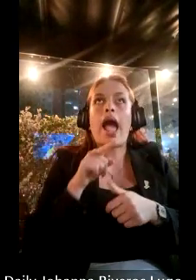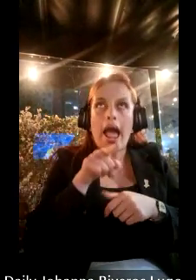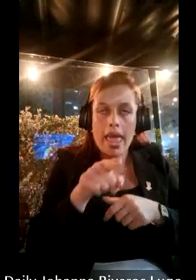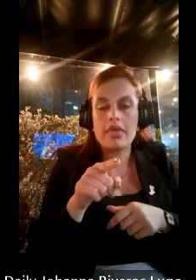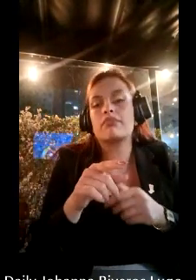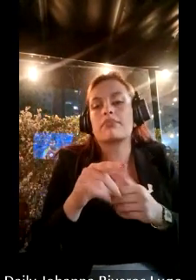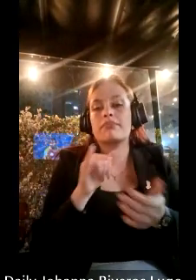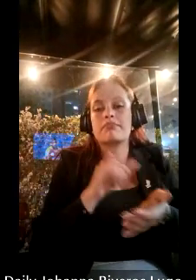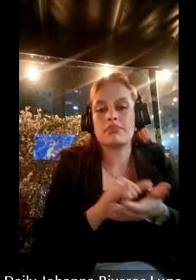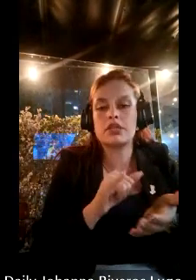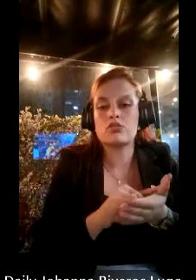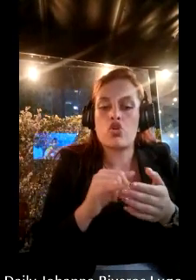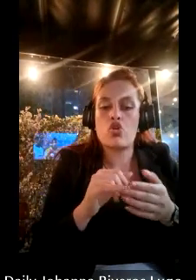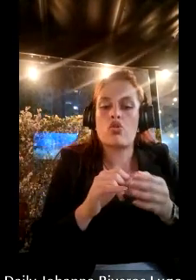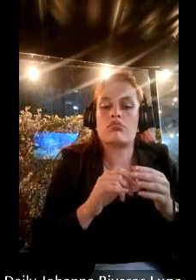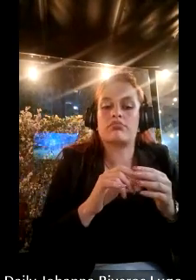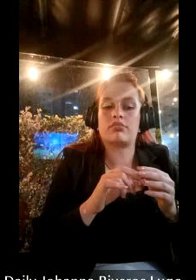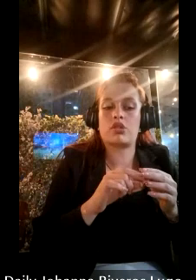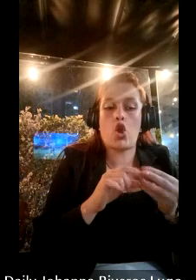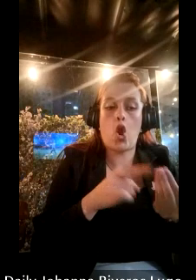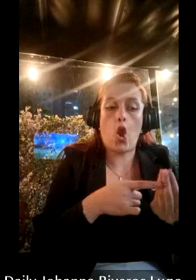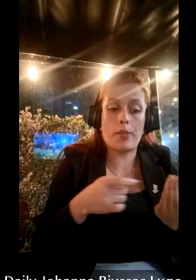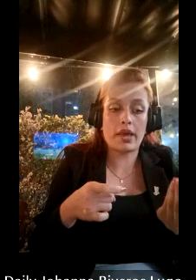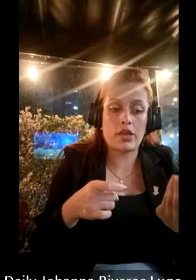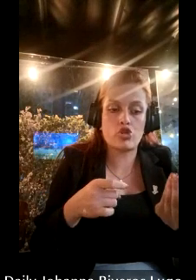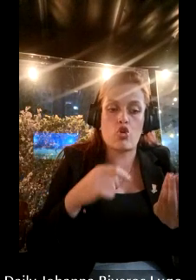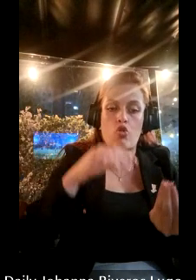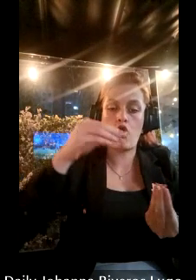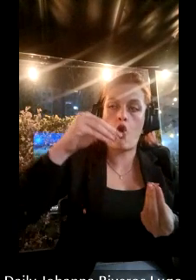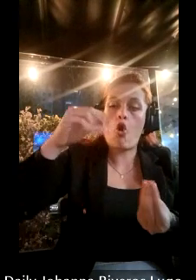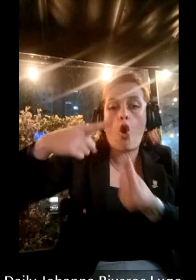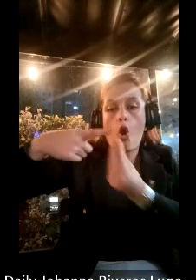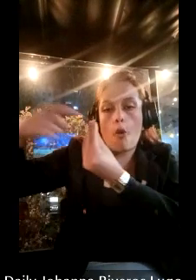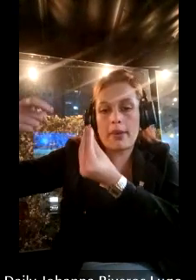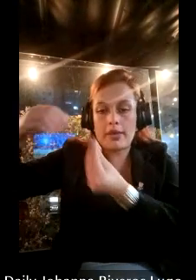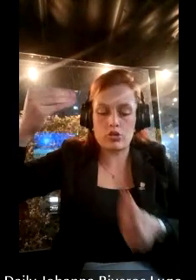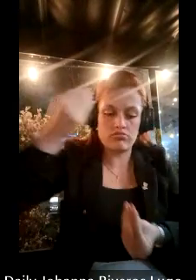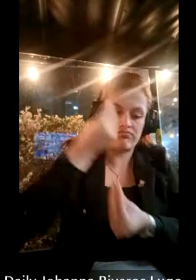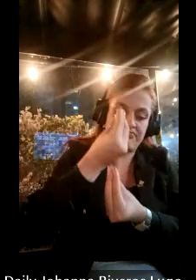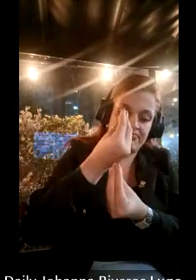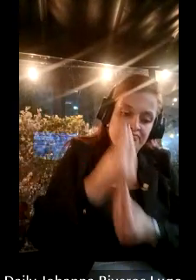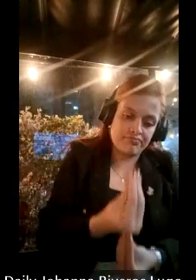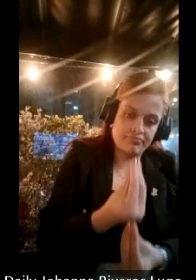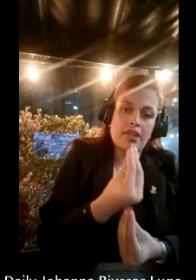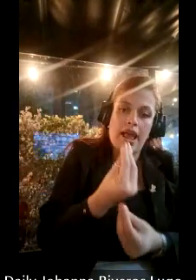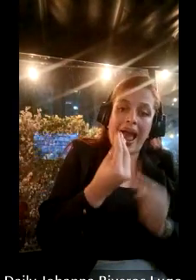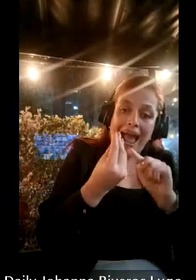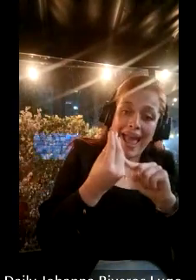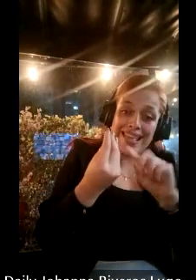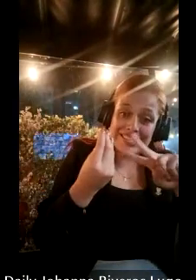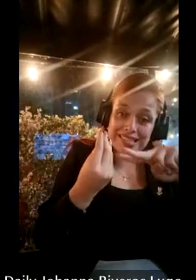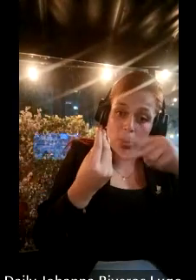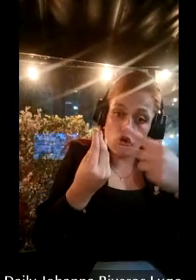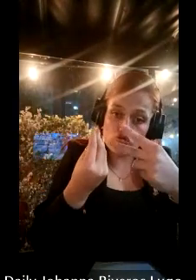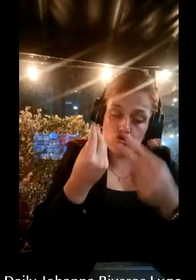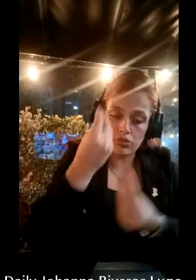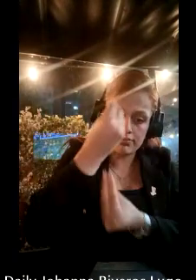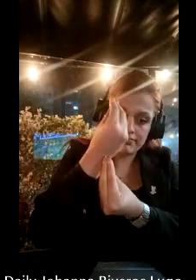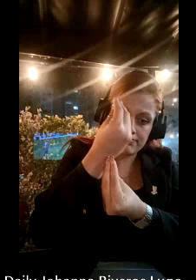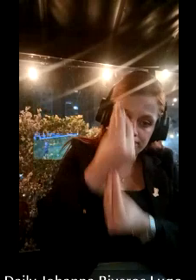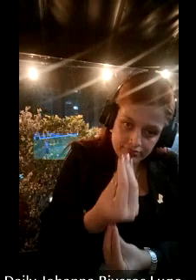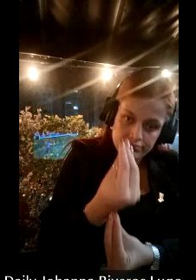que cuando un objeto ejerce una fuerza sobre otro, el segundo objeto ejerce una fuerza de la misma magnitud,